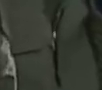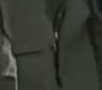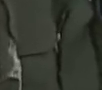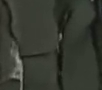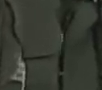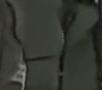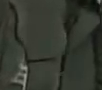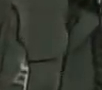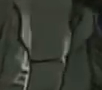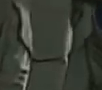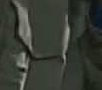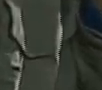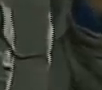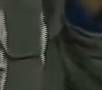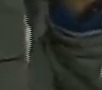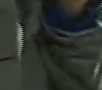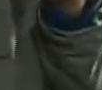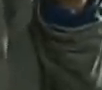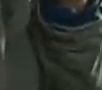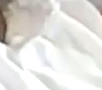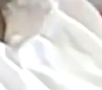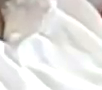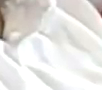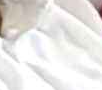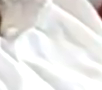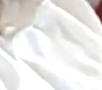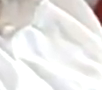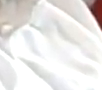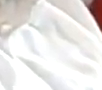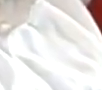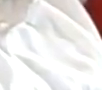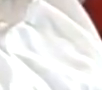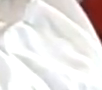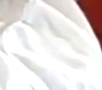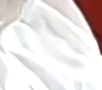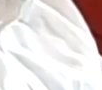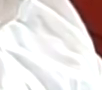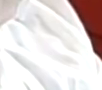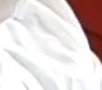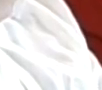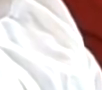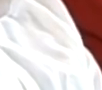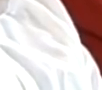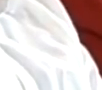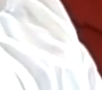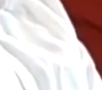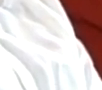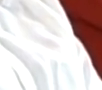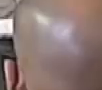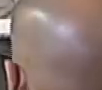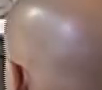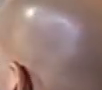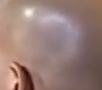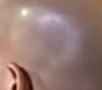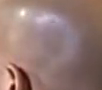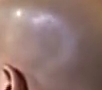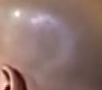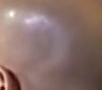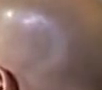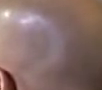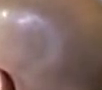y ejercer la rectoría y hacer el seguimiento de posibles casos, además realizar la coordinación con hospitales,